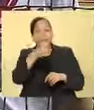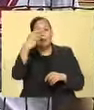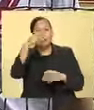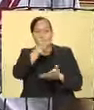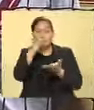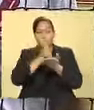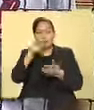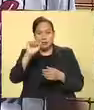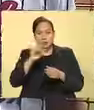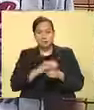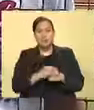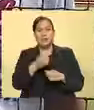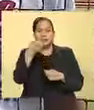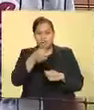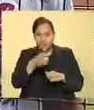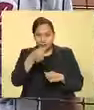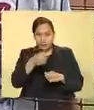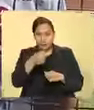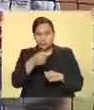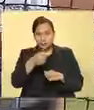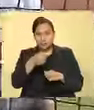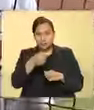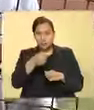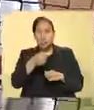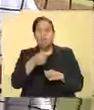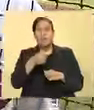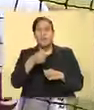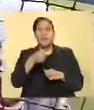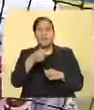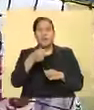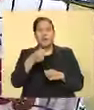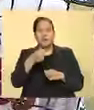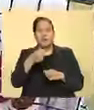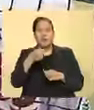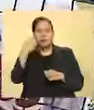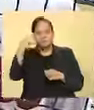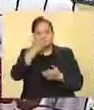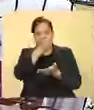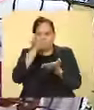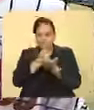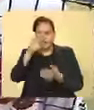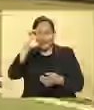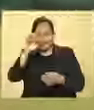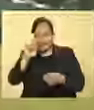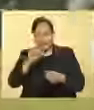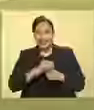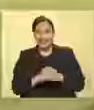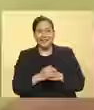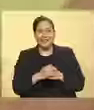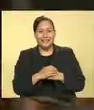es. Estudios. Saludos. Saludos. El ciudad es.